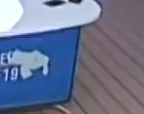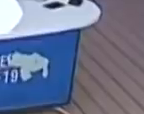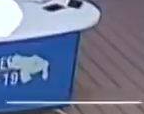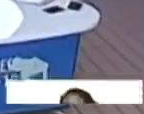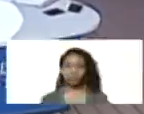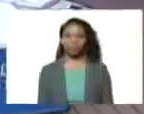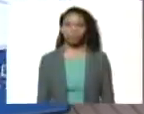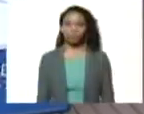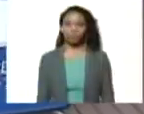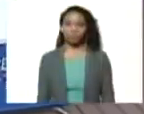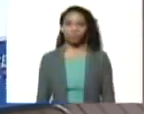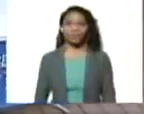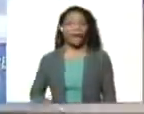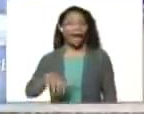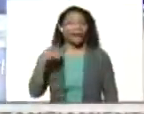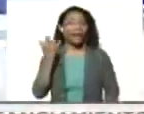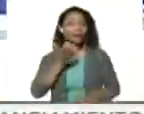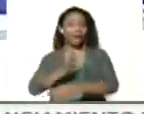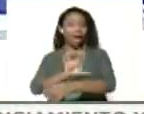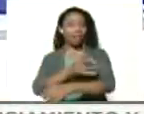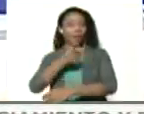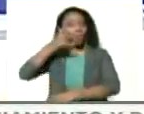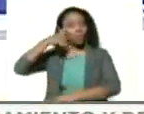volvió aquel canto del pueblo.